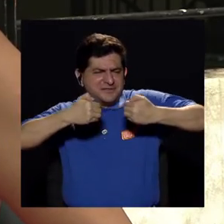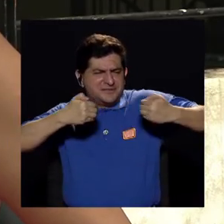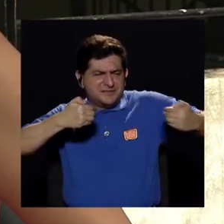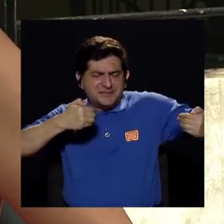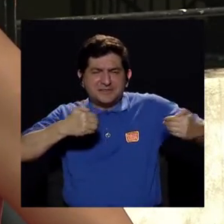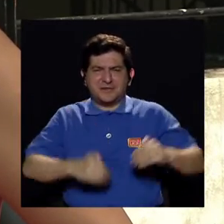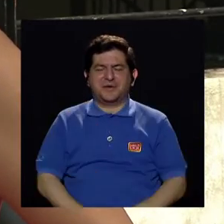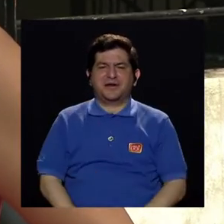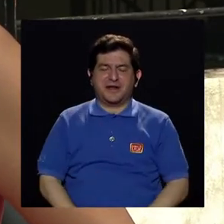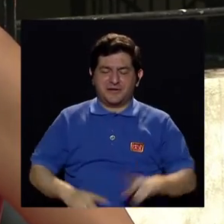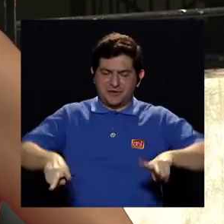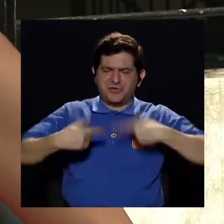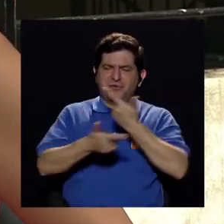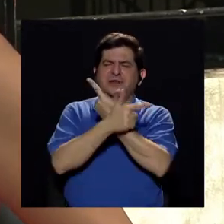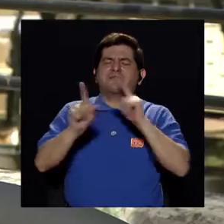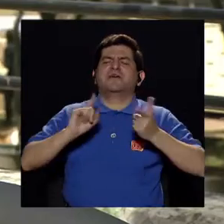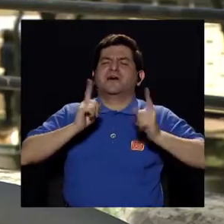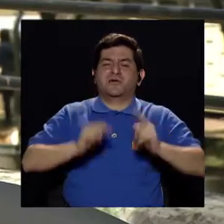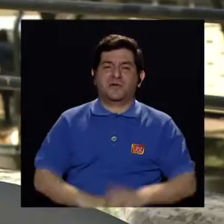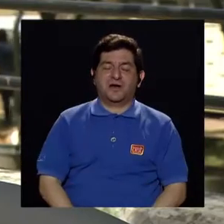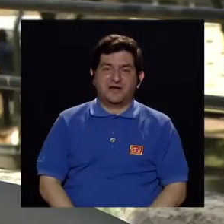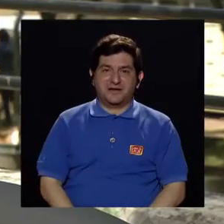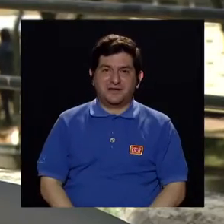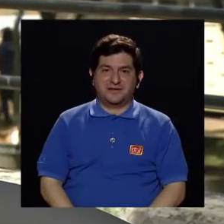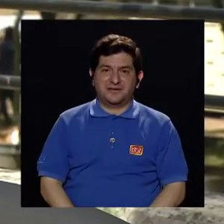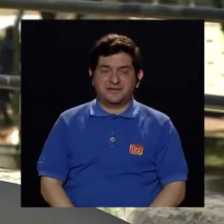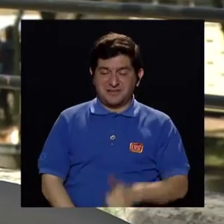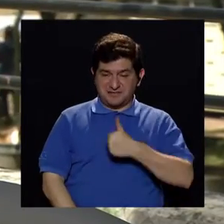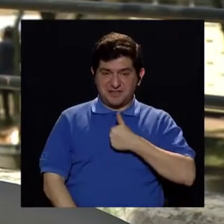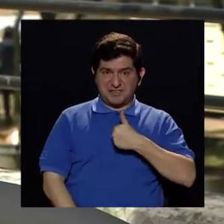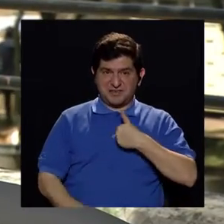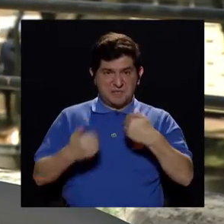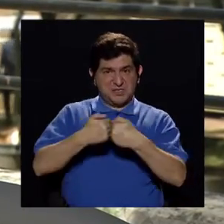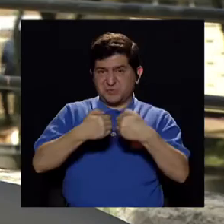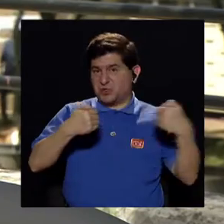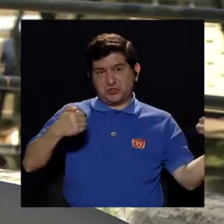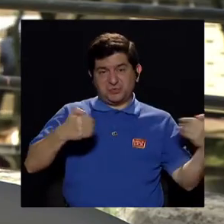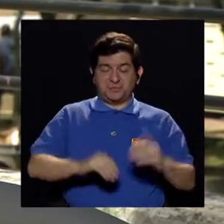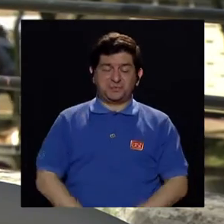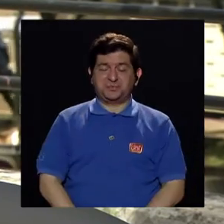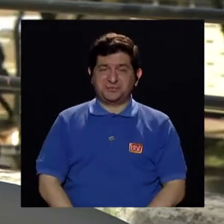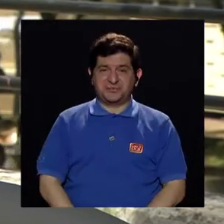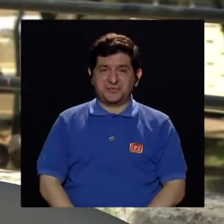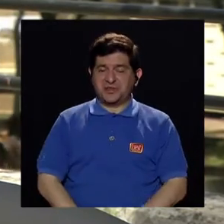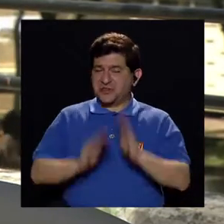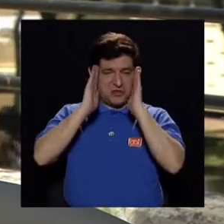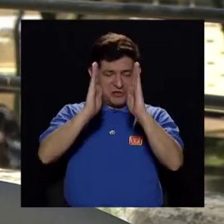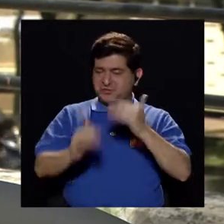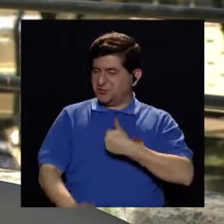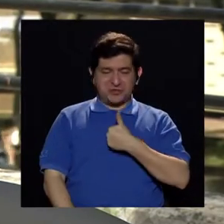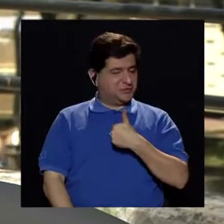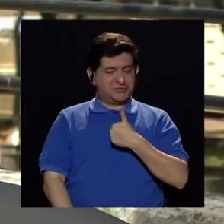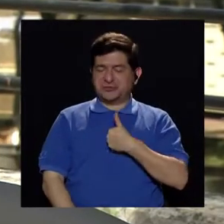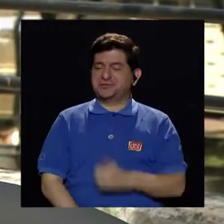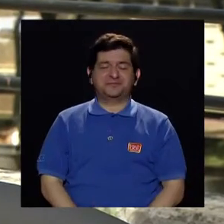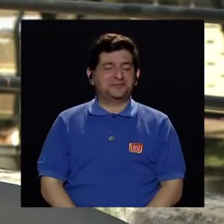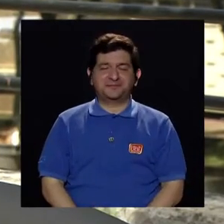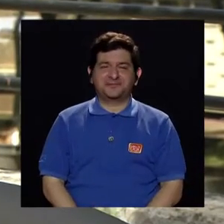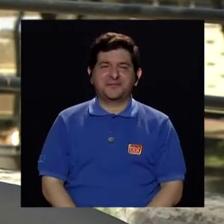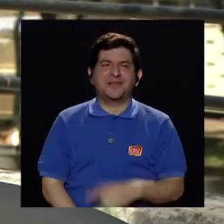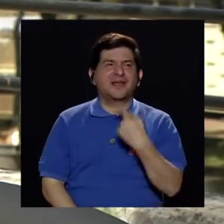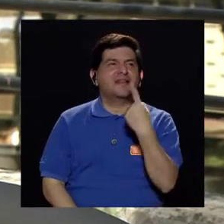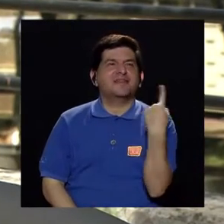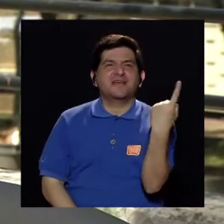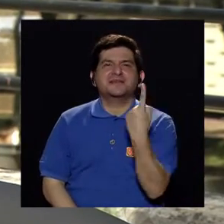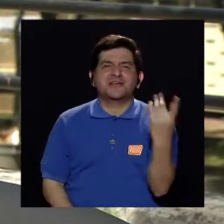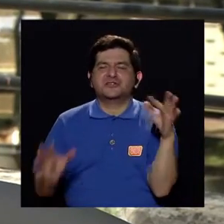¿Qué cosas nos alejan de vivir libremente? Nos separamos de nosotros mismos. Nos ignoramos. Vivimos,